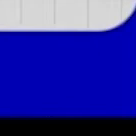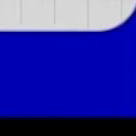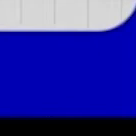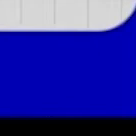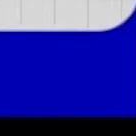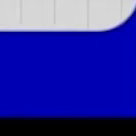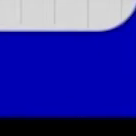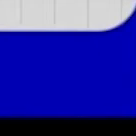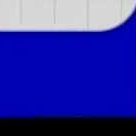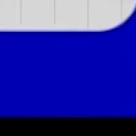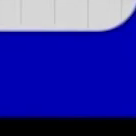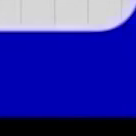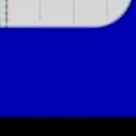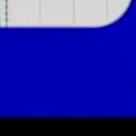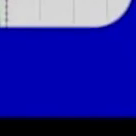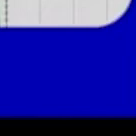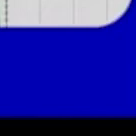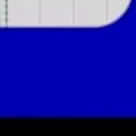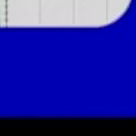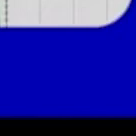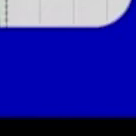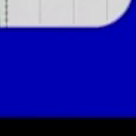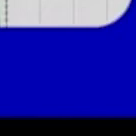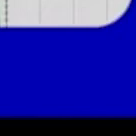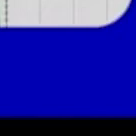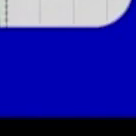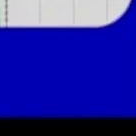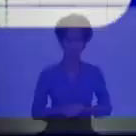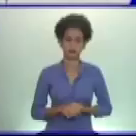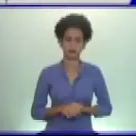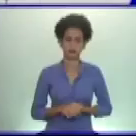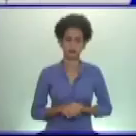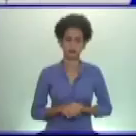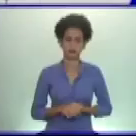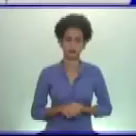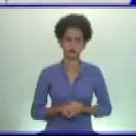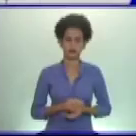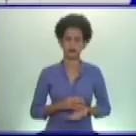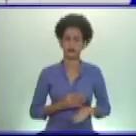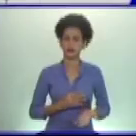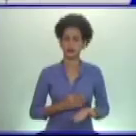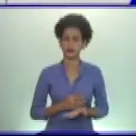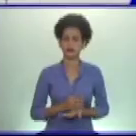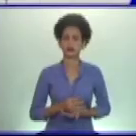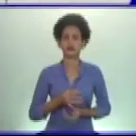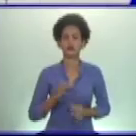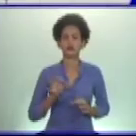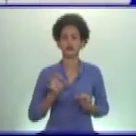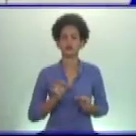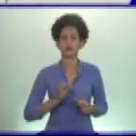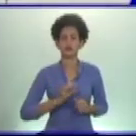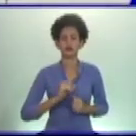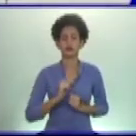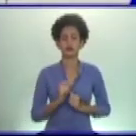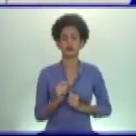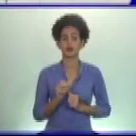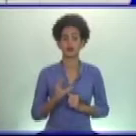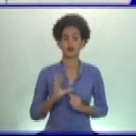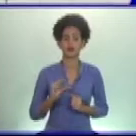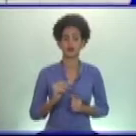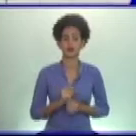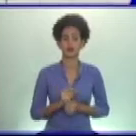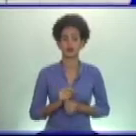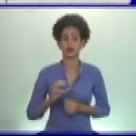Bien, continuamos con este mismo ejercicio. El gráfico es el mismo. Ahora bien, me dice en el inciso B,